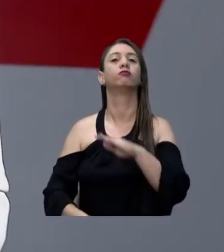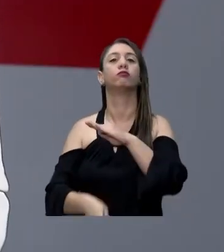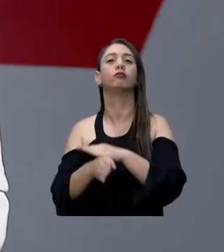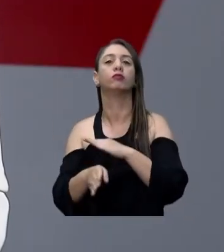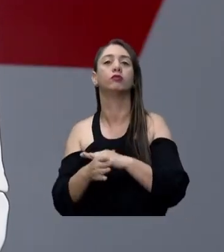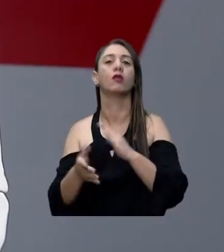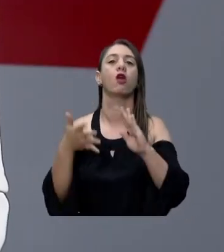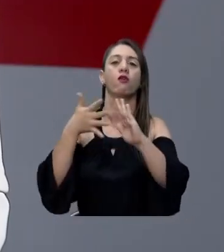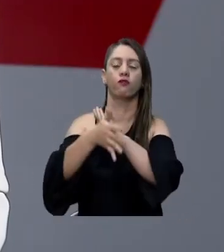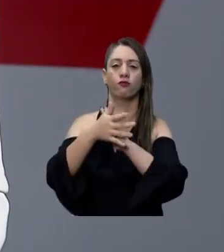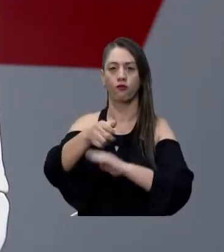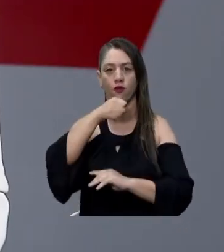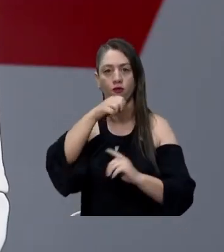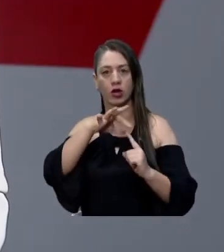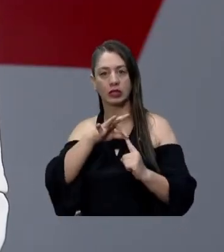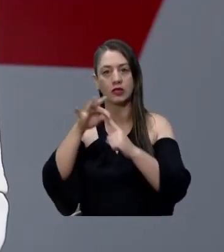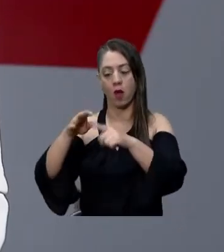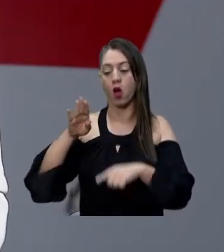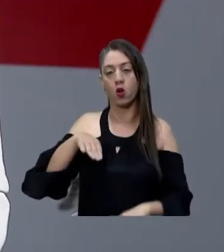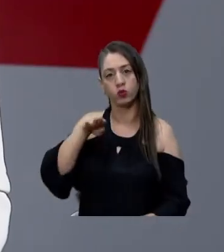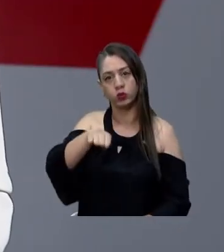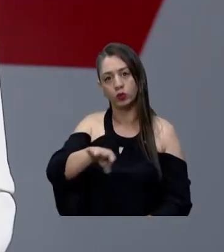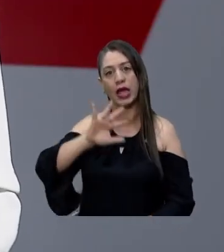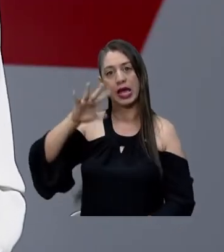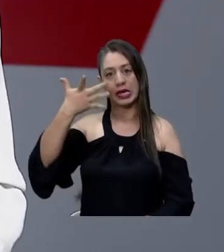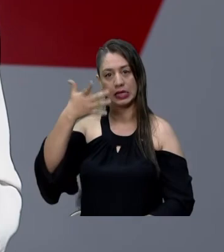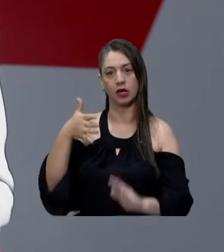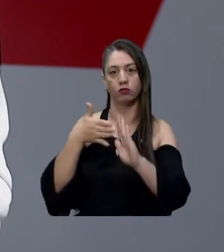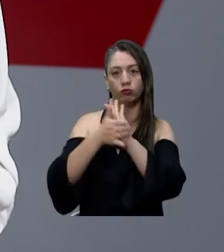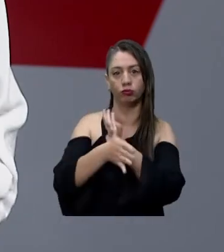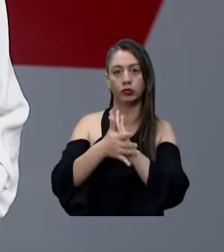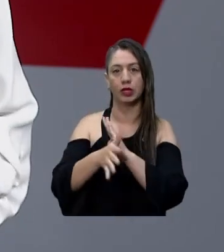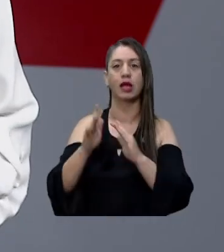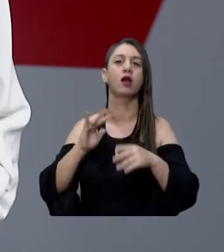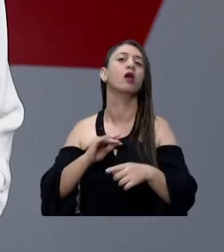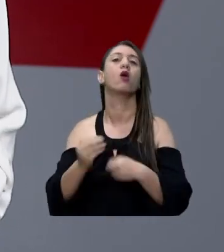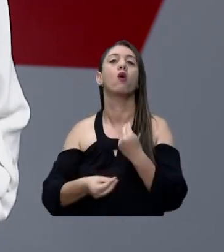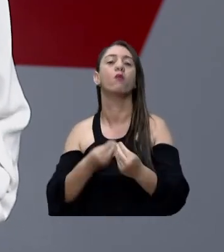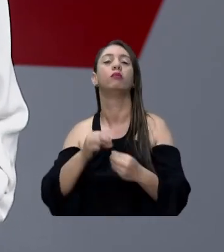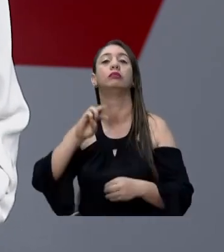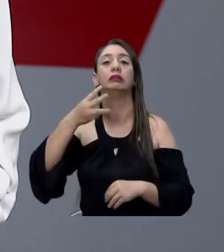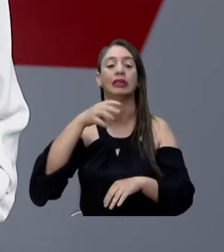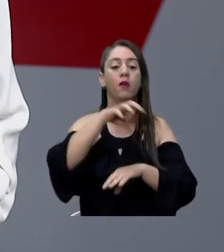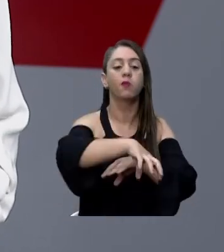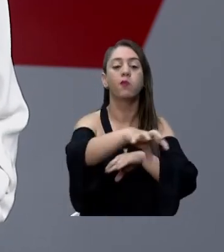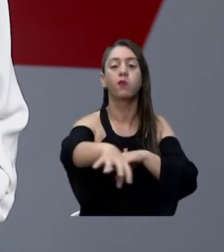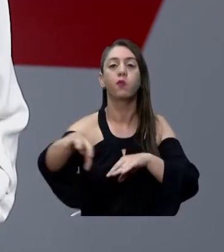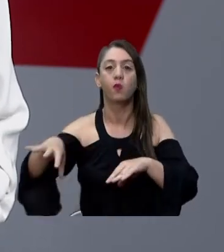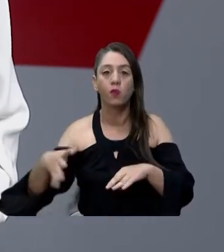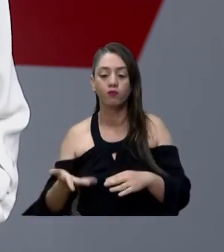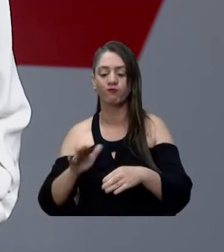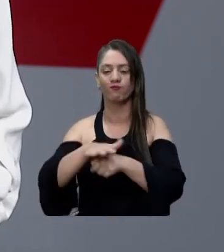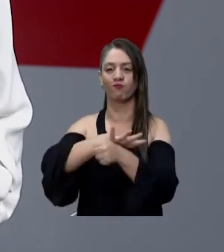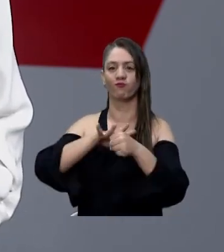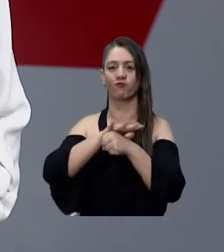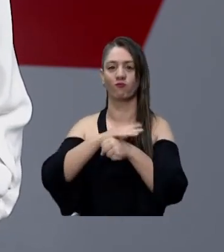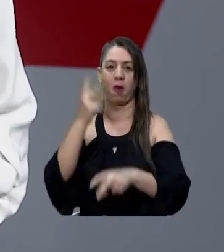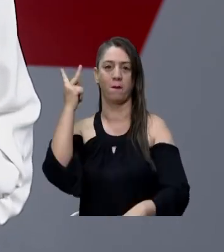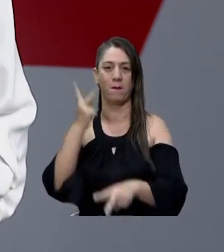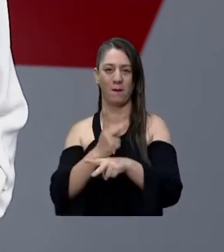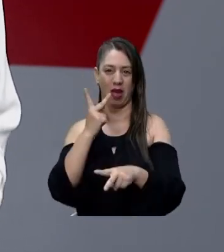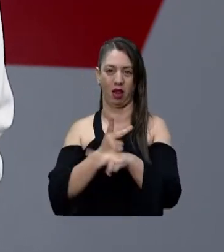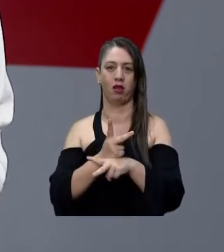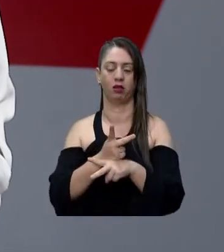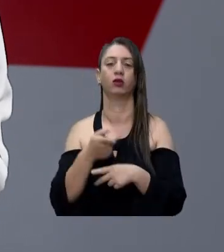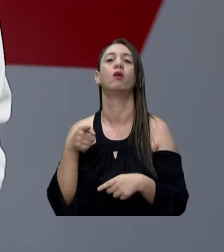Continuamos con nuestro informe especial de Buenaventura y su quinta entrega. La intervención de tres comunas en Buenaventura por la situación de orden público